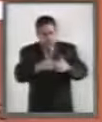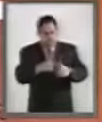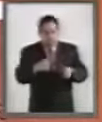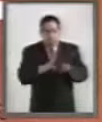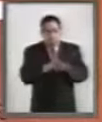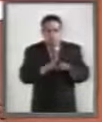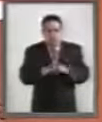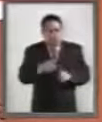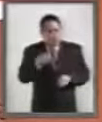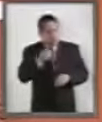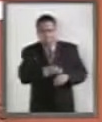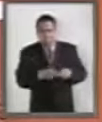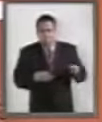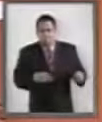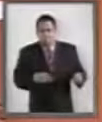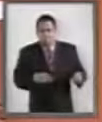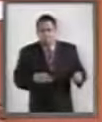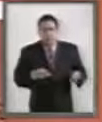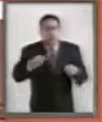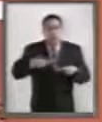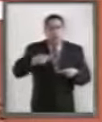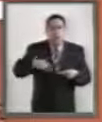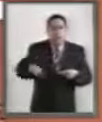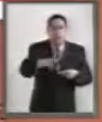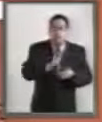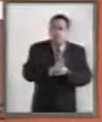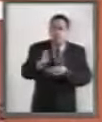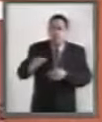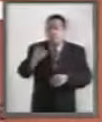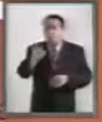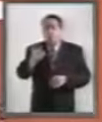de privilegio, el pueblo de México